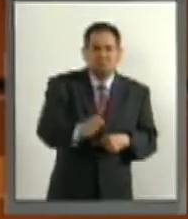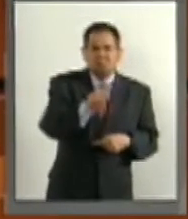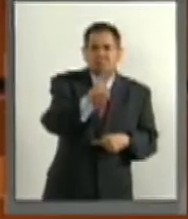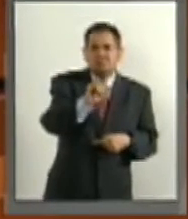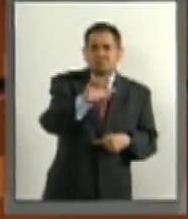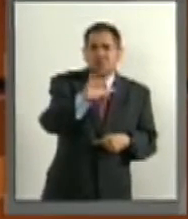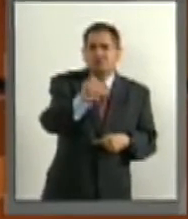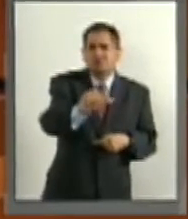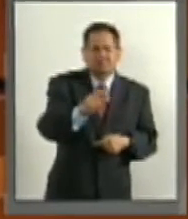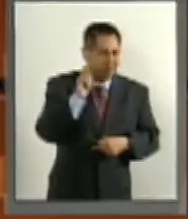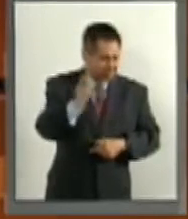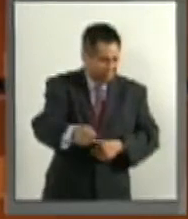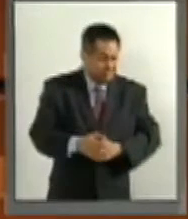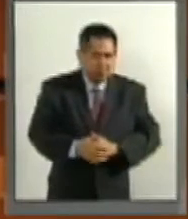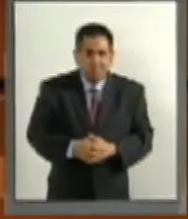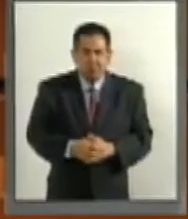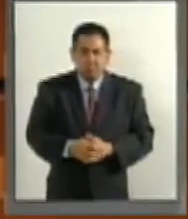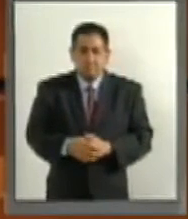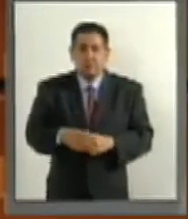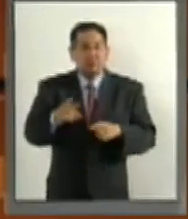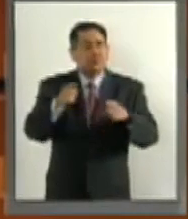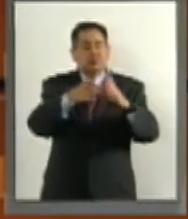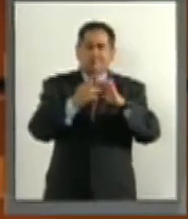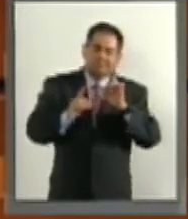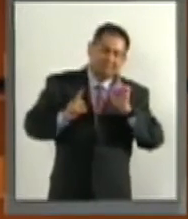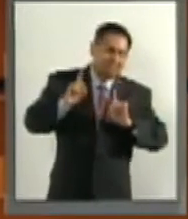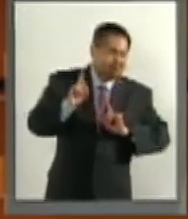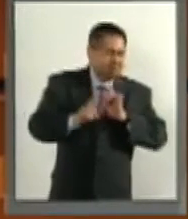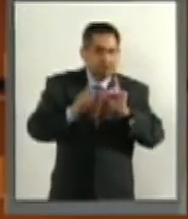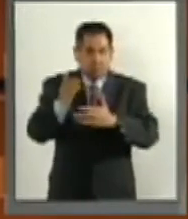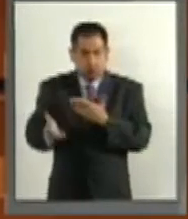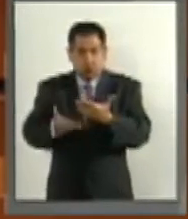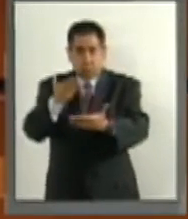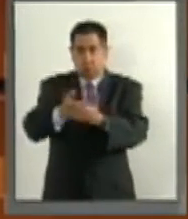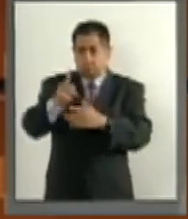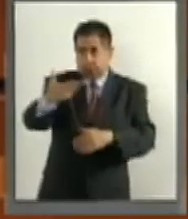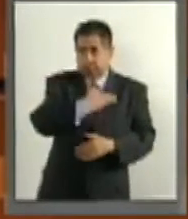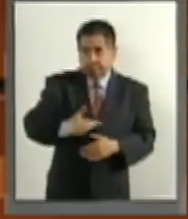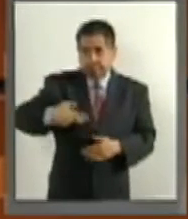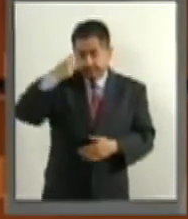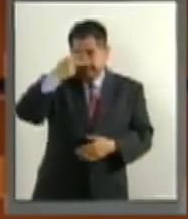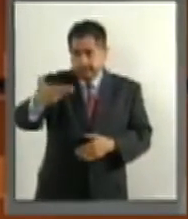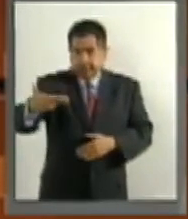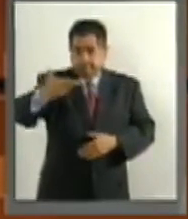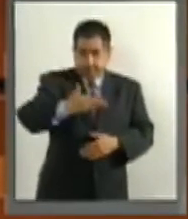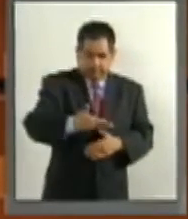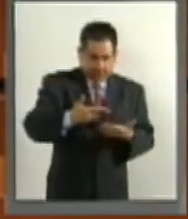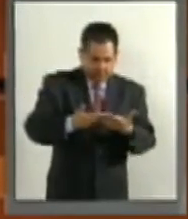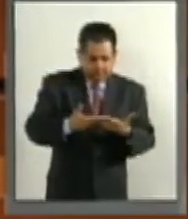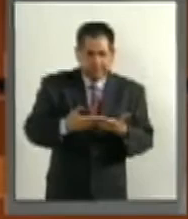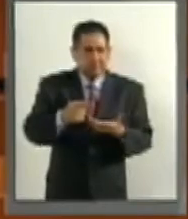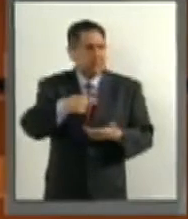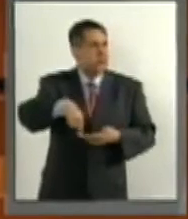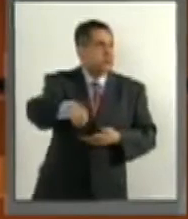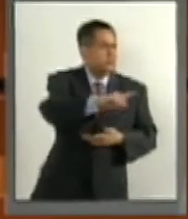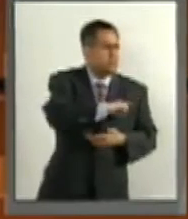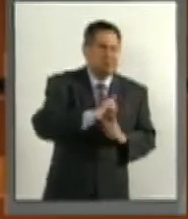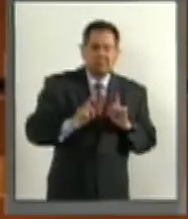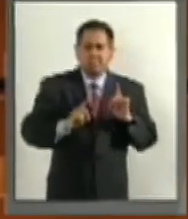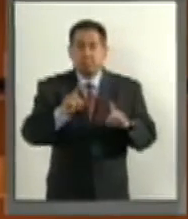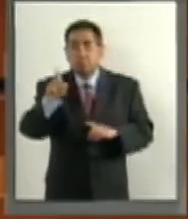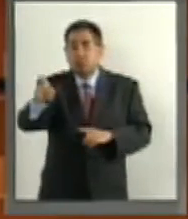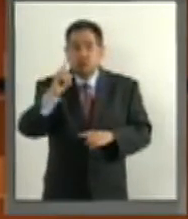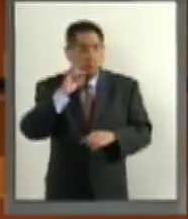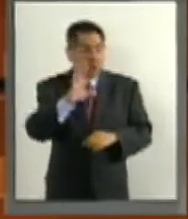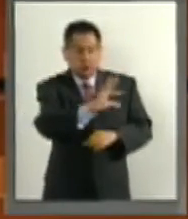Se está cuestionando la pertinencia de la propuesta del presidente de la República porque postuló y propuso